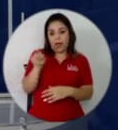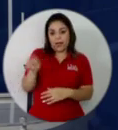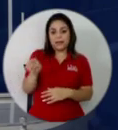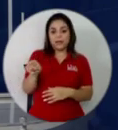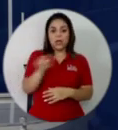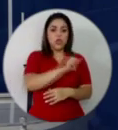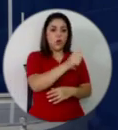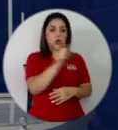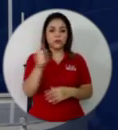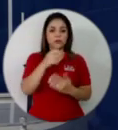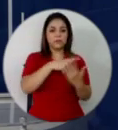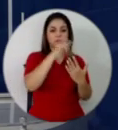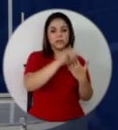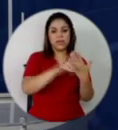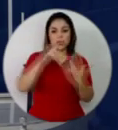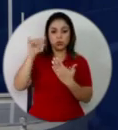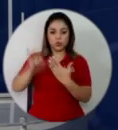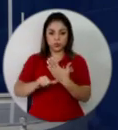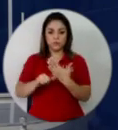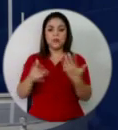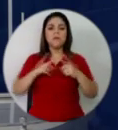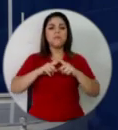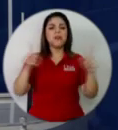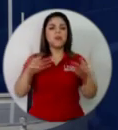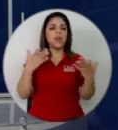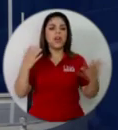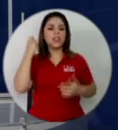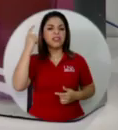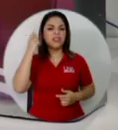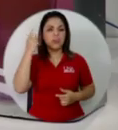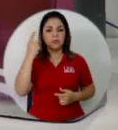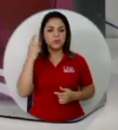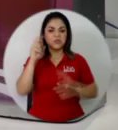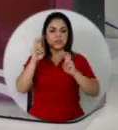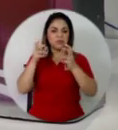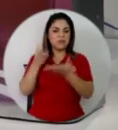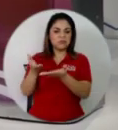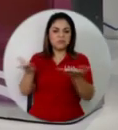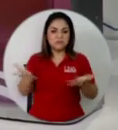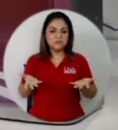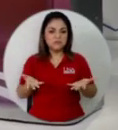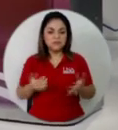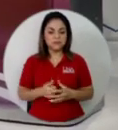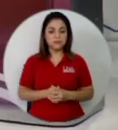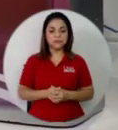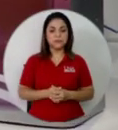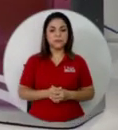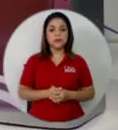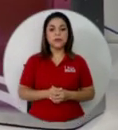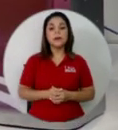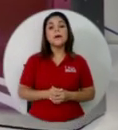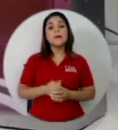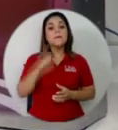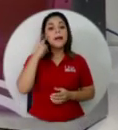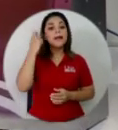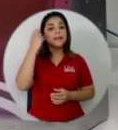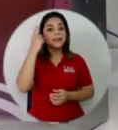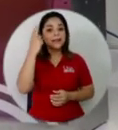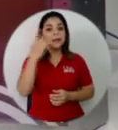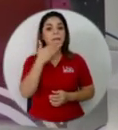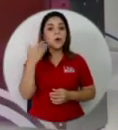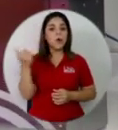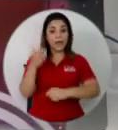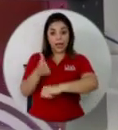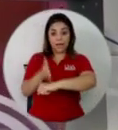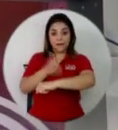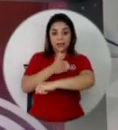en el país. Pero, ¿qué entendemos exactamente por vinculación interuniversitaria, don Rodrigo? Sí, tal vez para comprender mejor los avances de ese